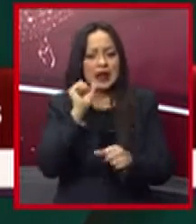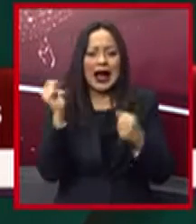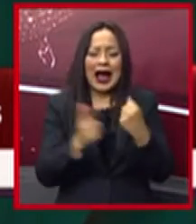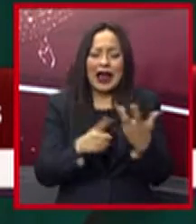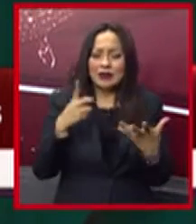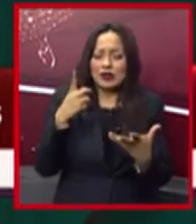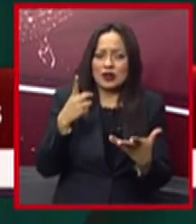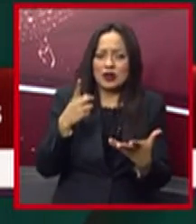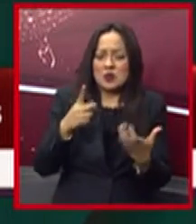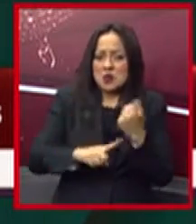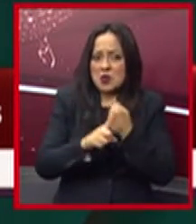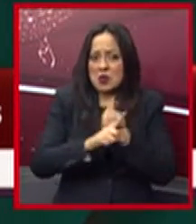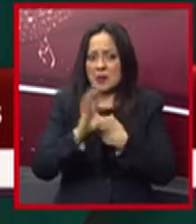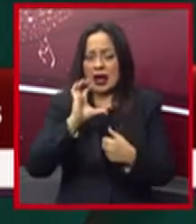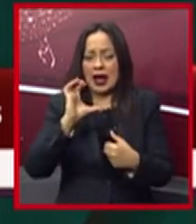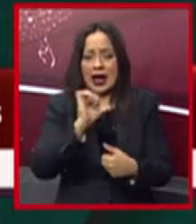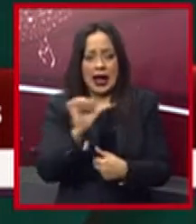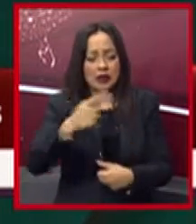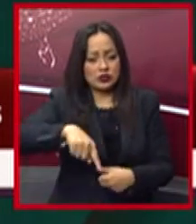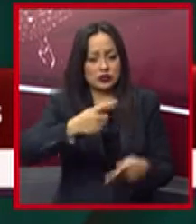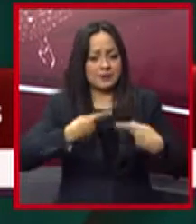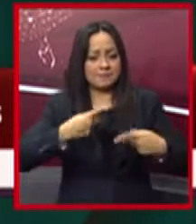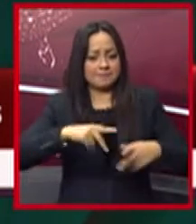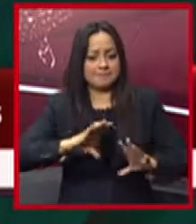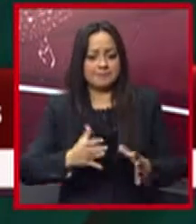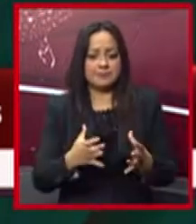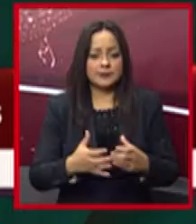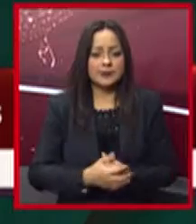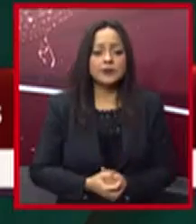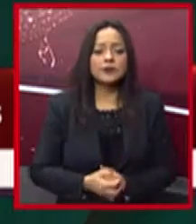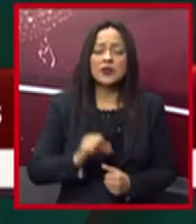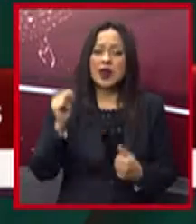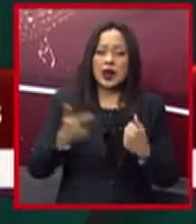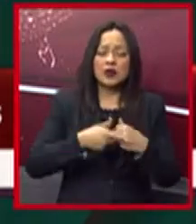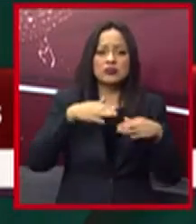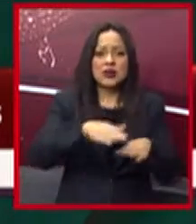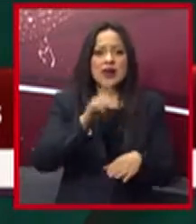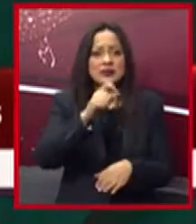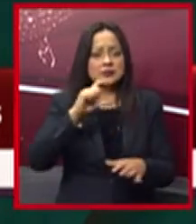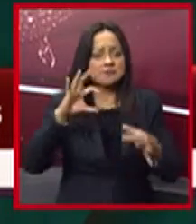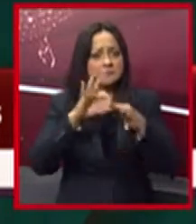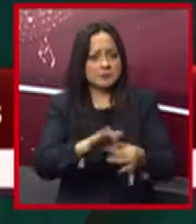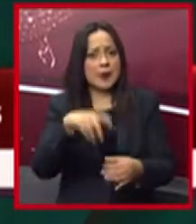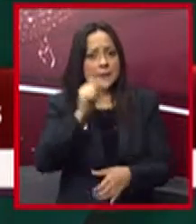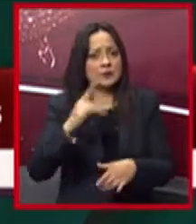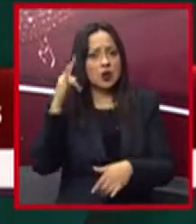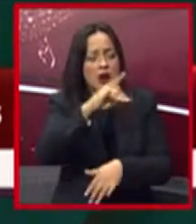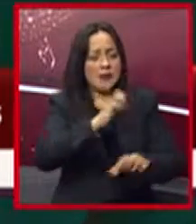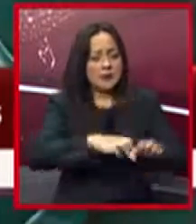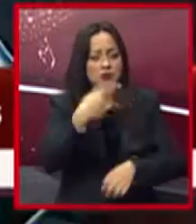daño que se le pudiera causar al consumidor por causas imputables a las líneas aéreas.